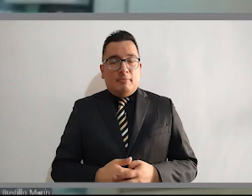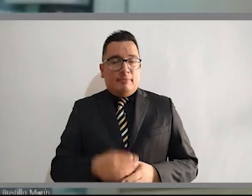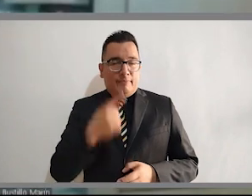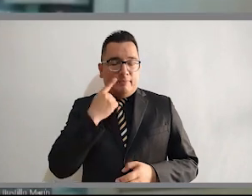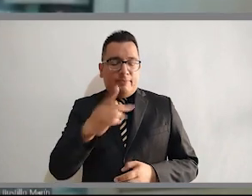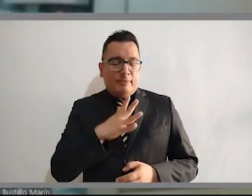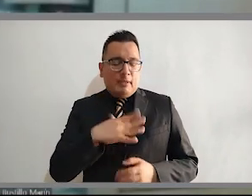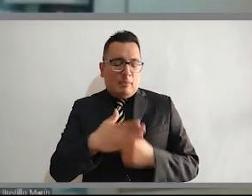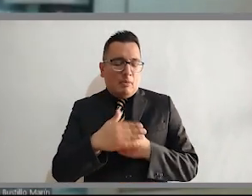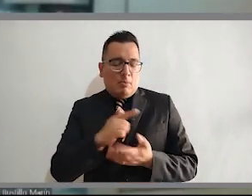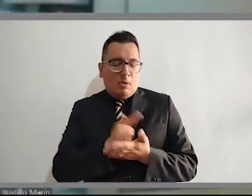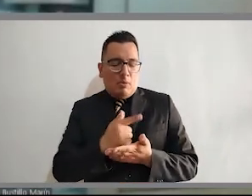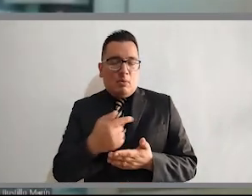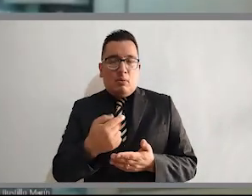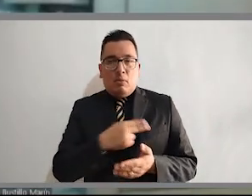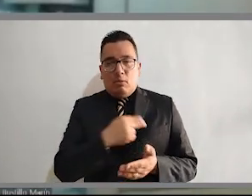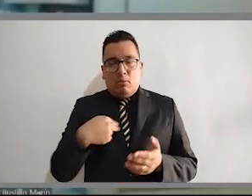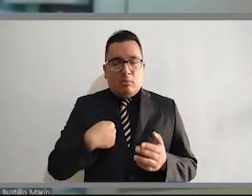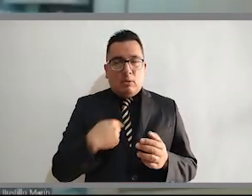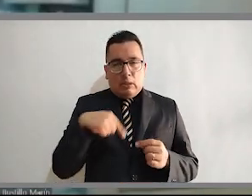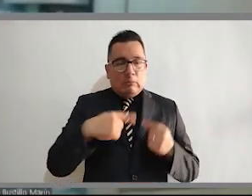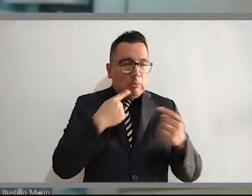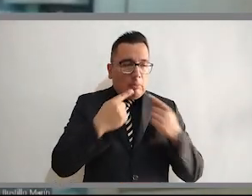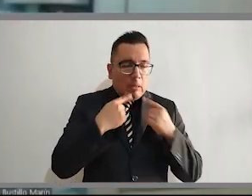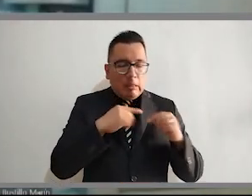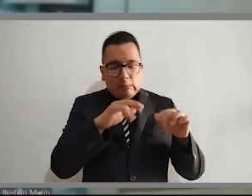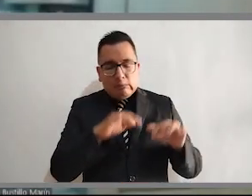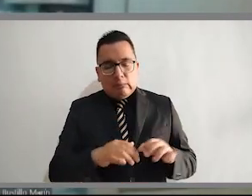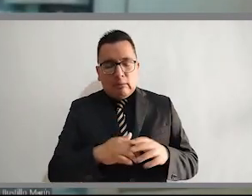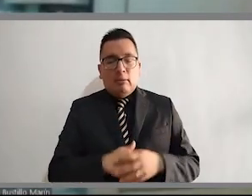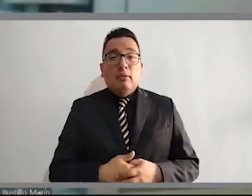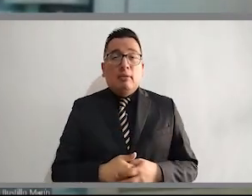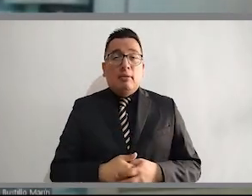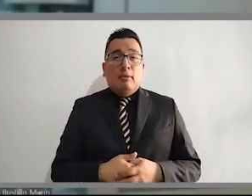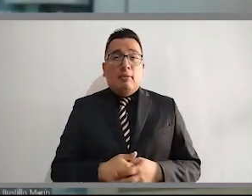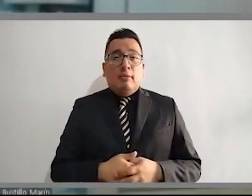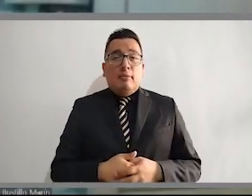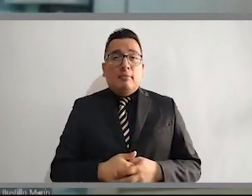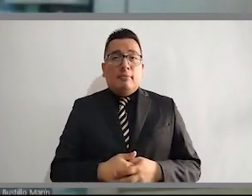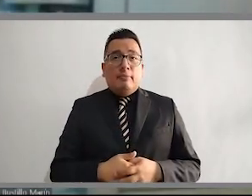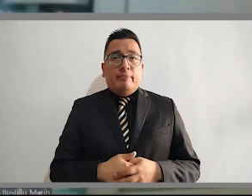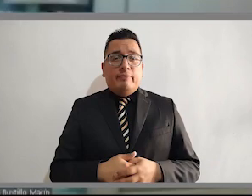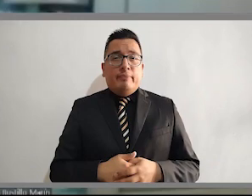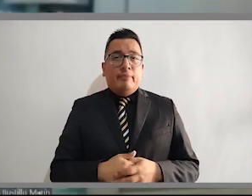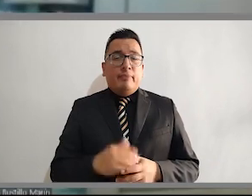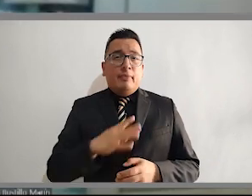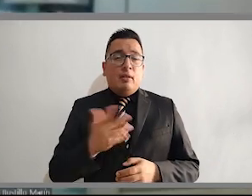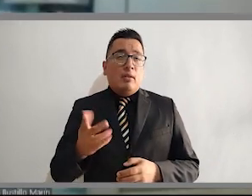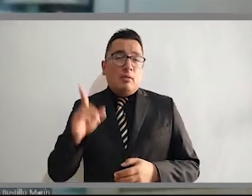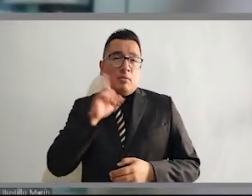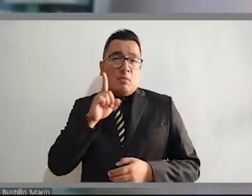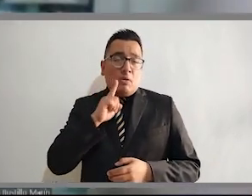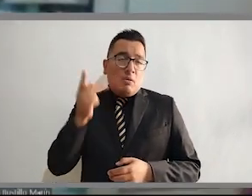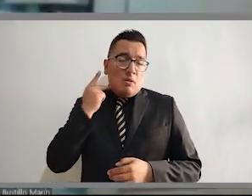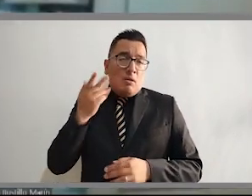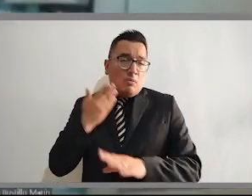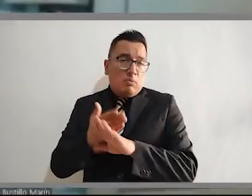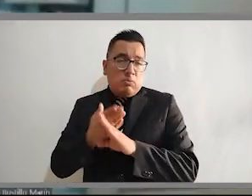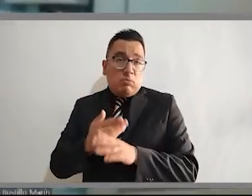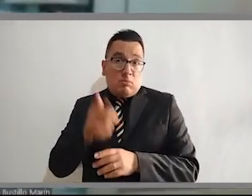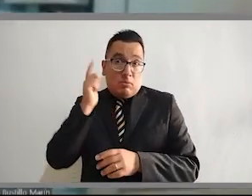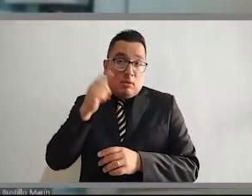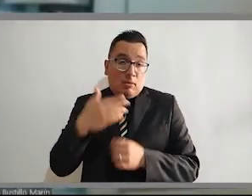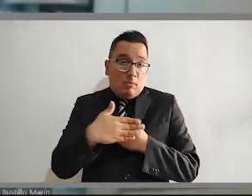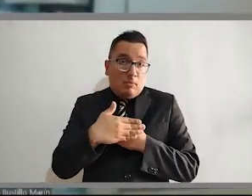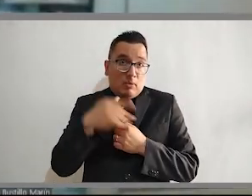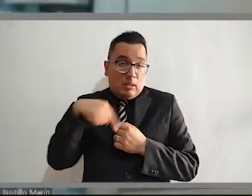va a salir un libro que estamos haciendo también aquí en la ponencia con el magistrado de violencia política de género con todos estos temas.